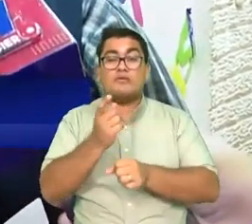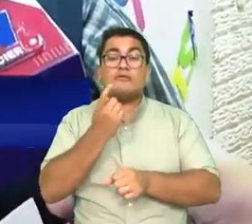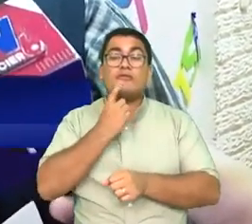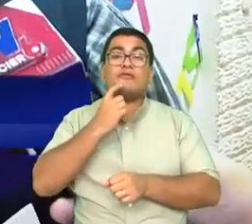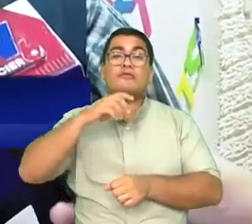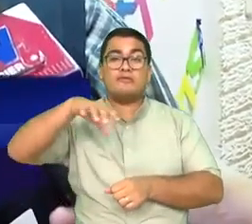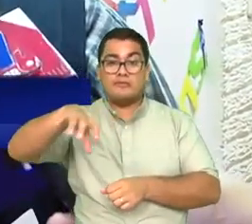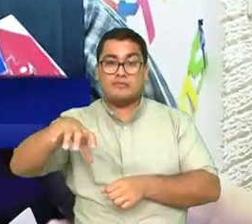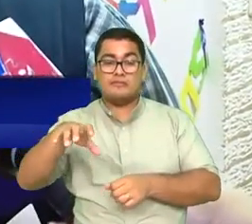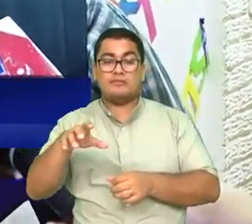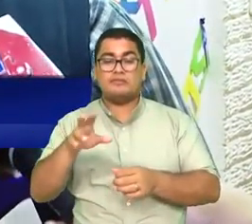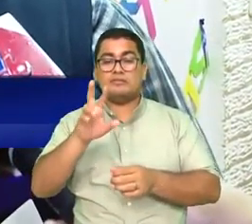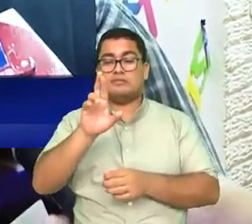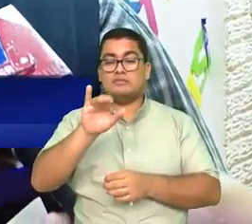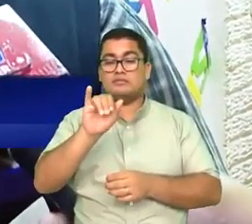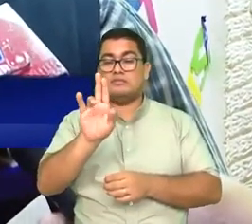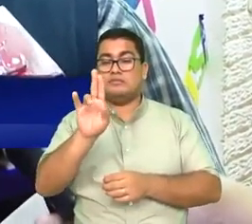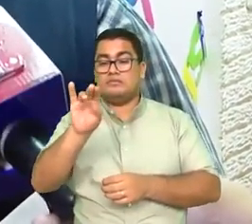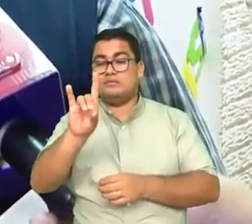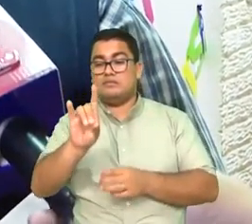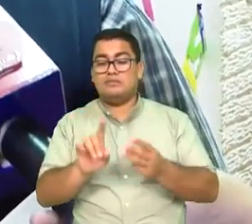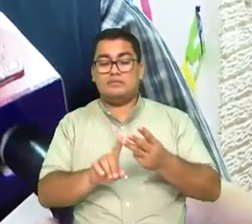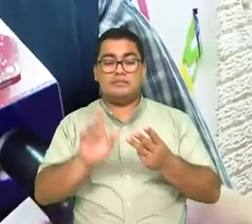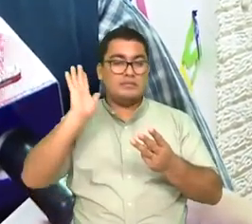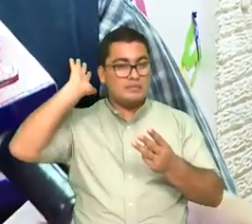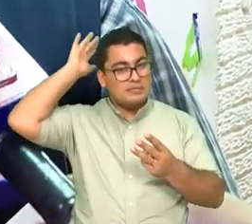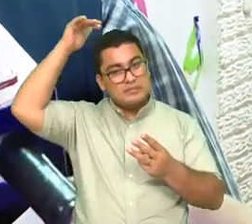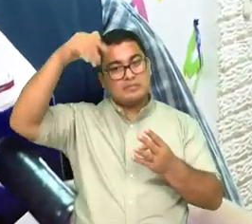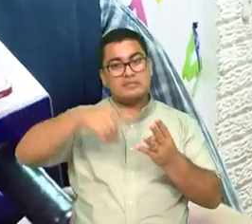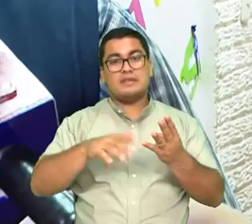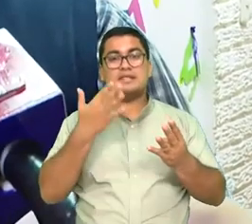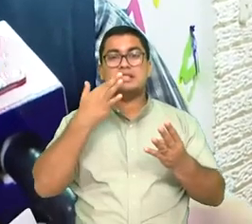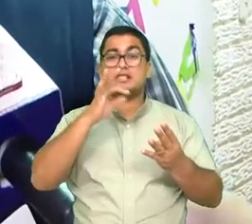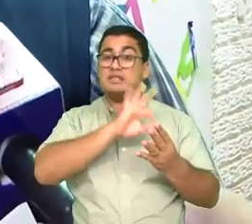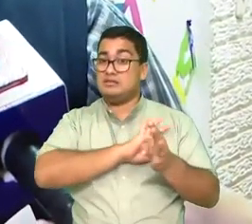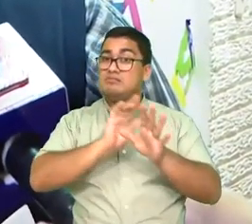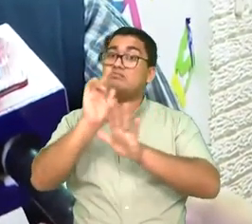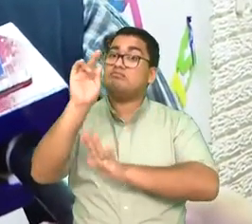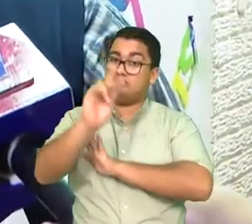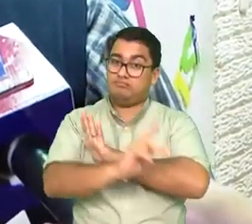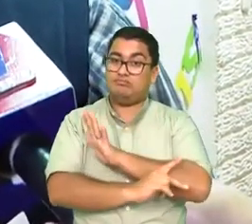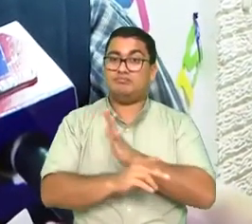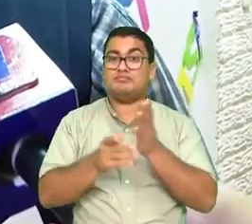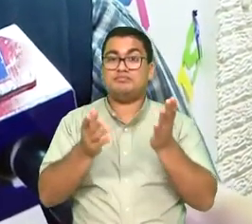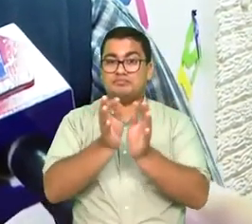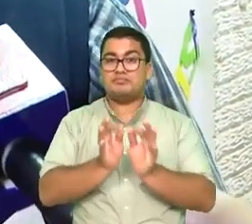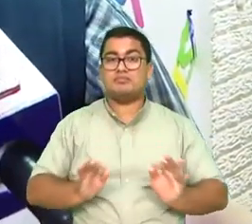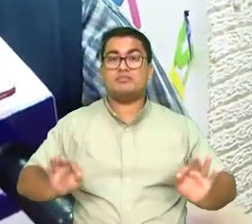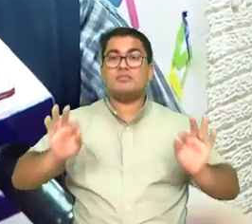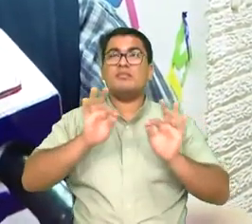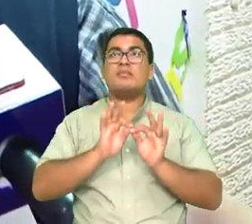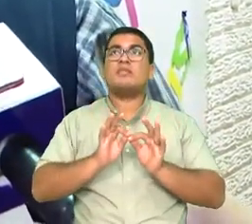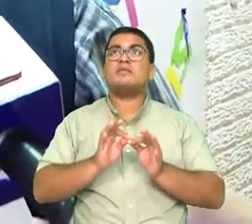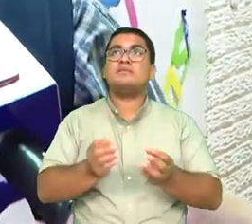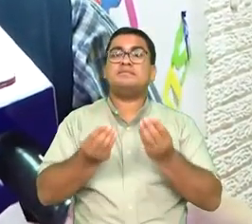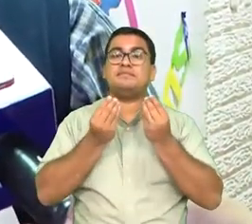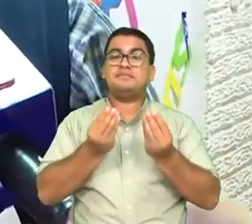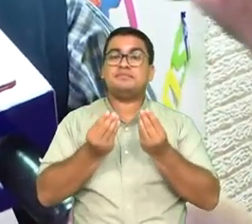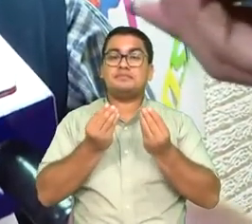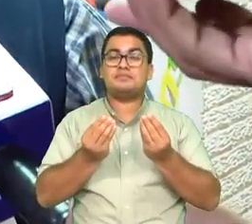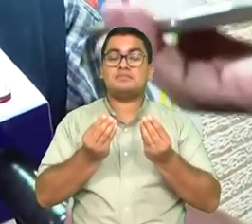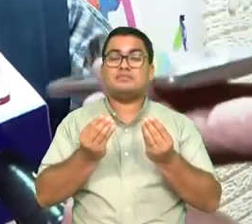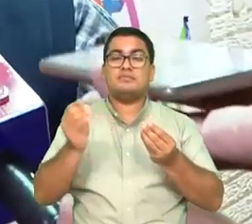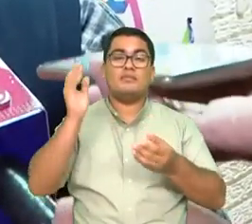Reino Unido, Argentina y Chile. Pues para nosotros es vital y muy importante tomar